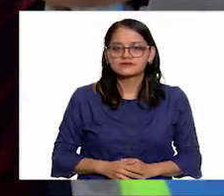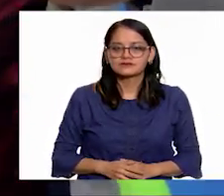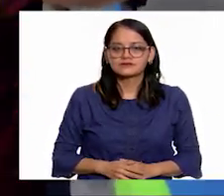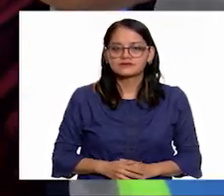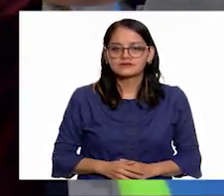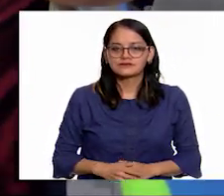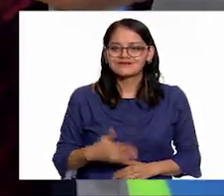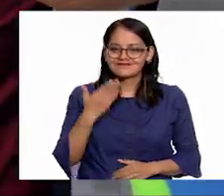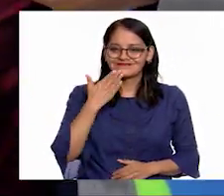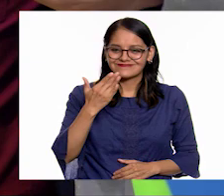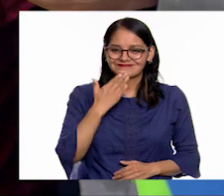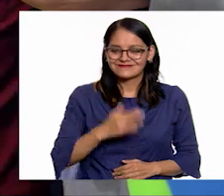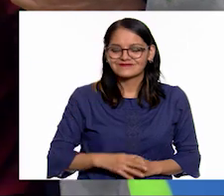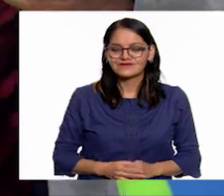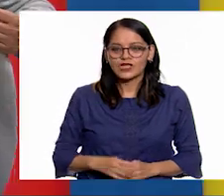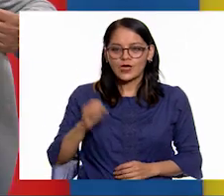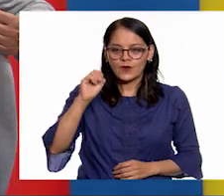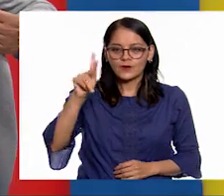Muy bien. Ok.